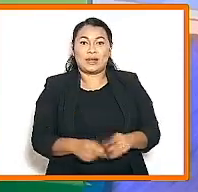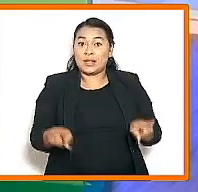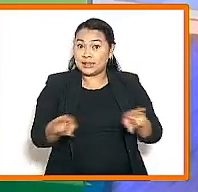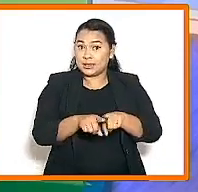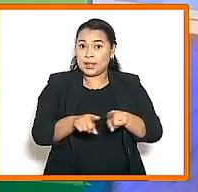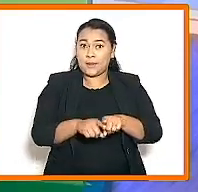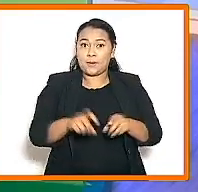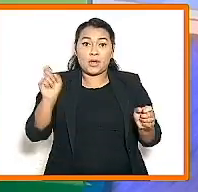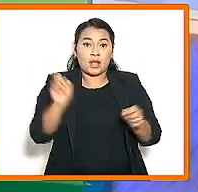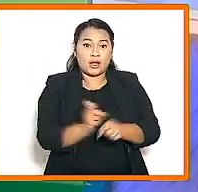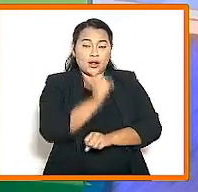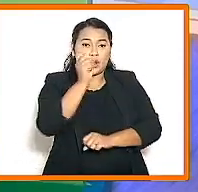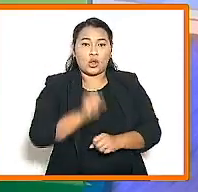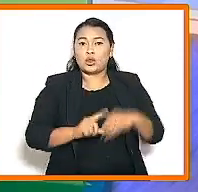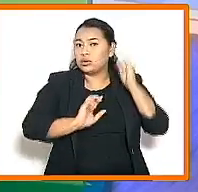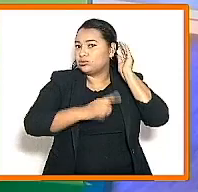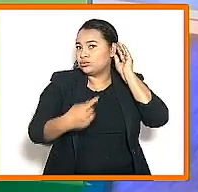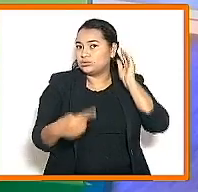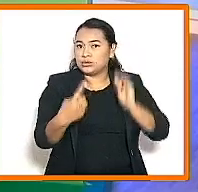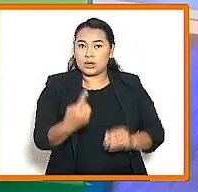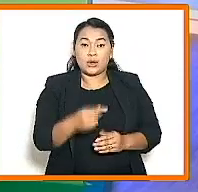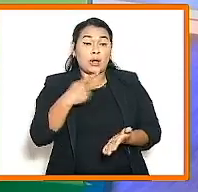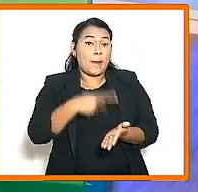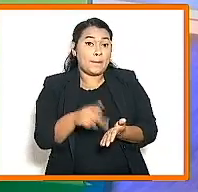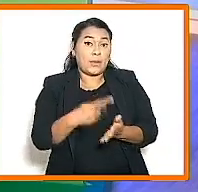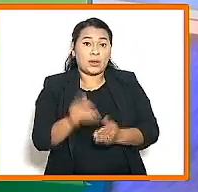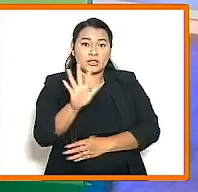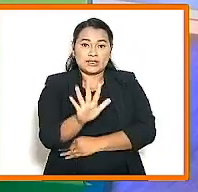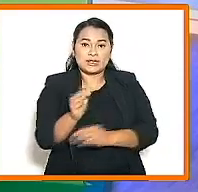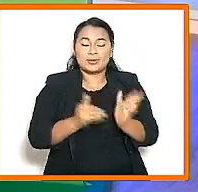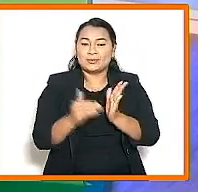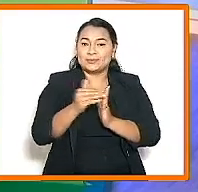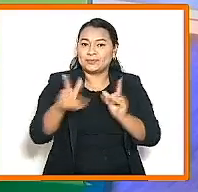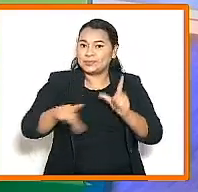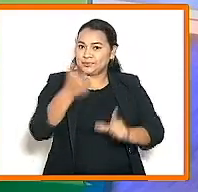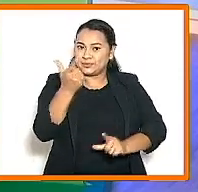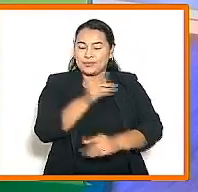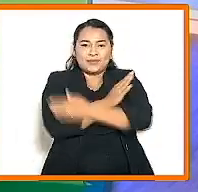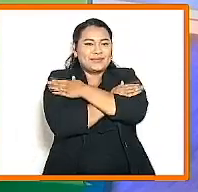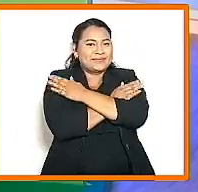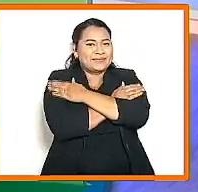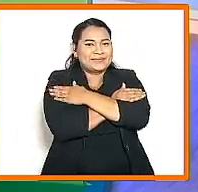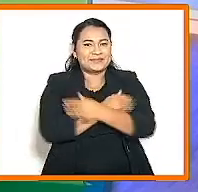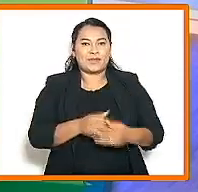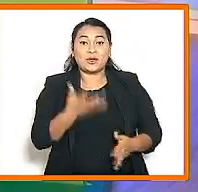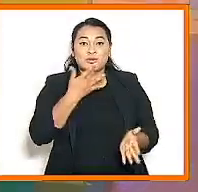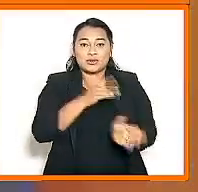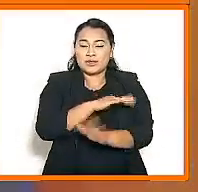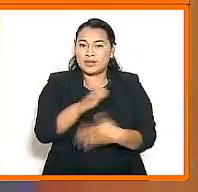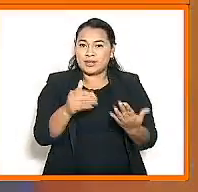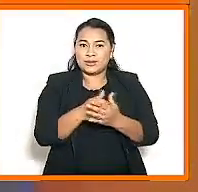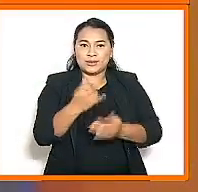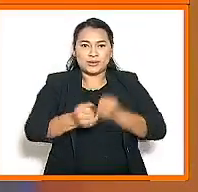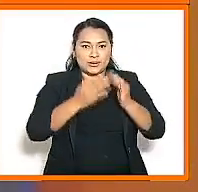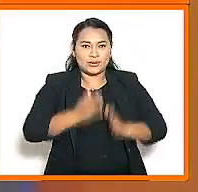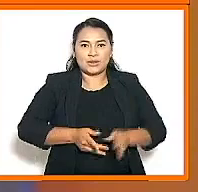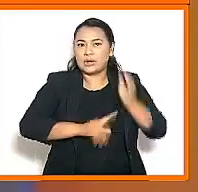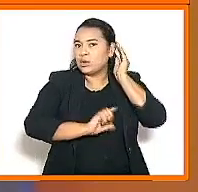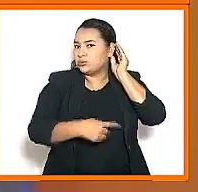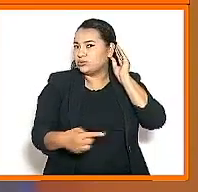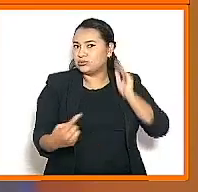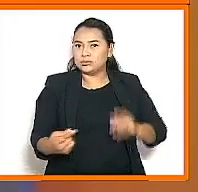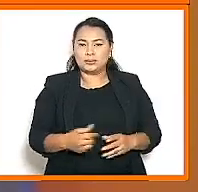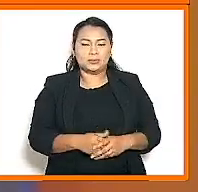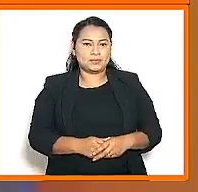ganadores para más uno, lo que nos permitió pagar más de 5 millones de lempiras. Muchas felicidades y muchas suerte para nuestros queridos jugadores de Diaria.